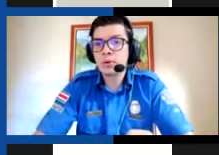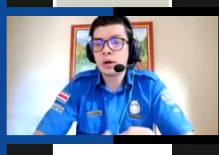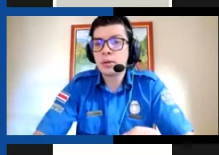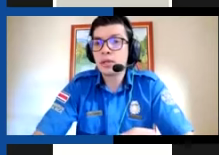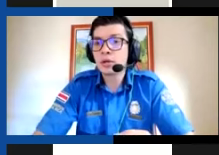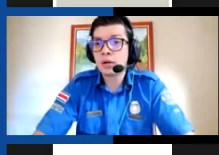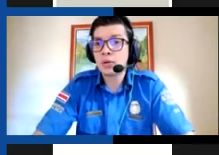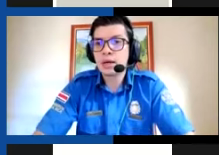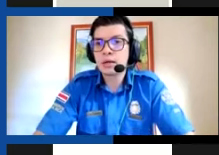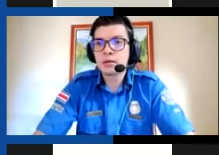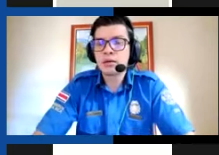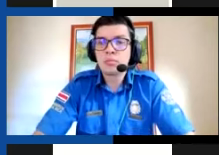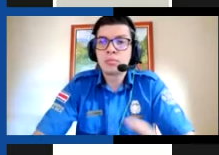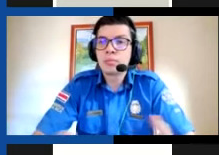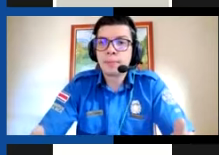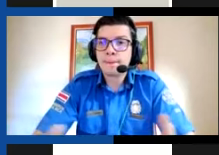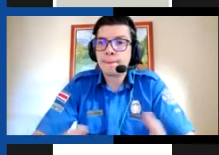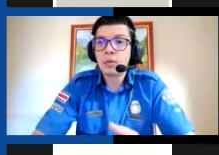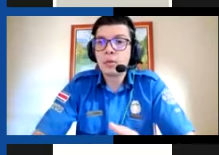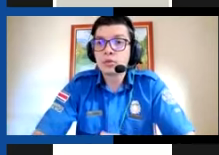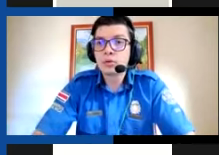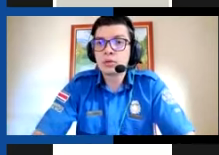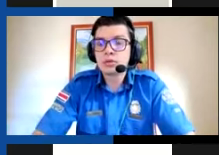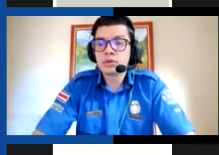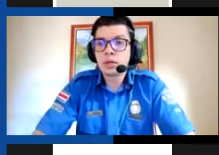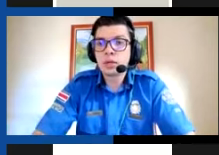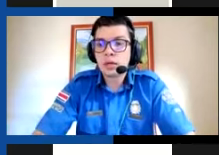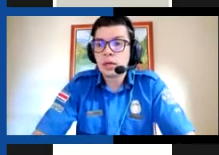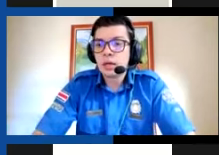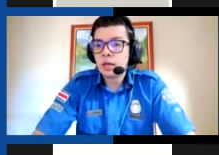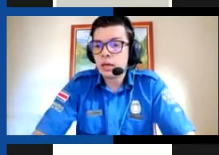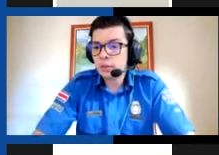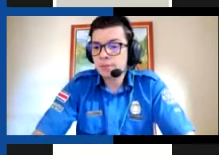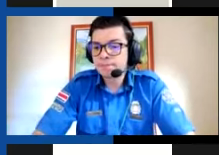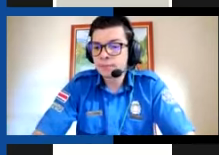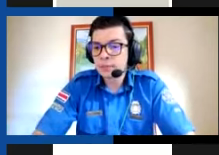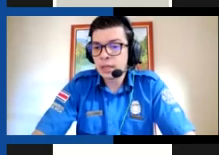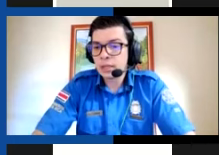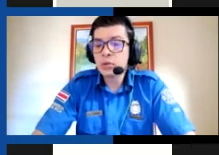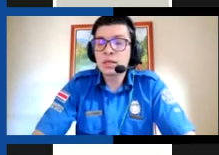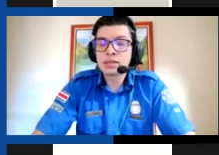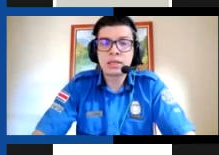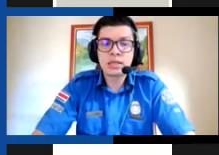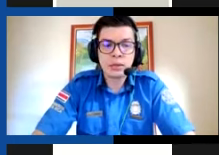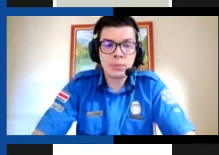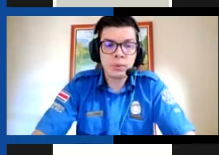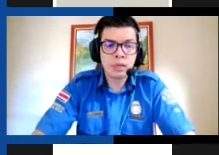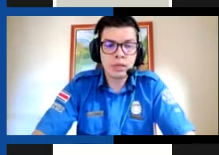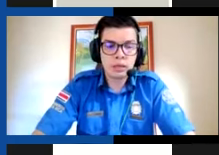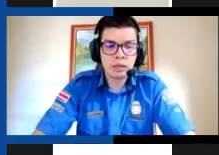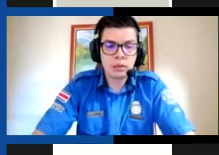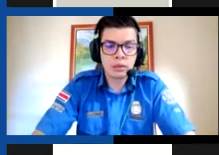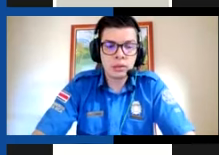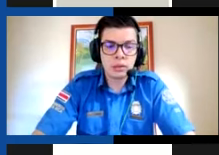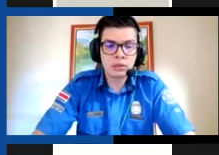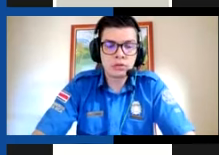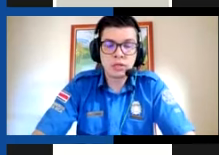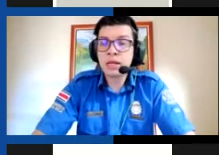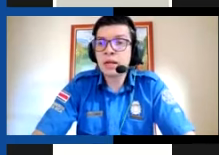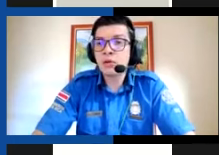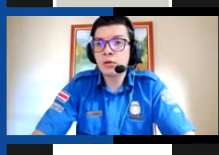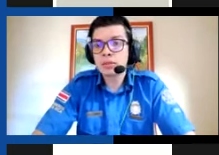y probablemente toda la cuadra. Y no es una condición segura. Es muy interesante también porque